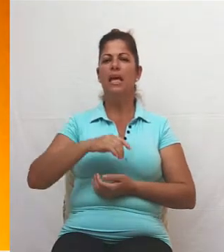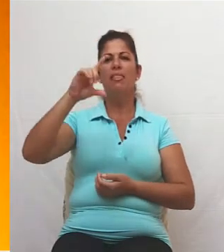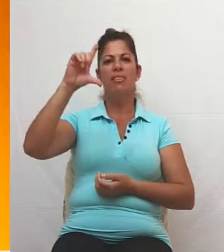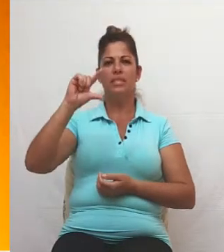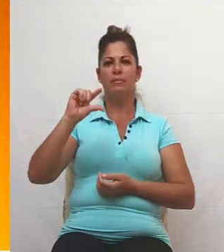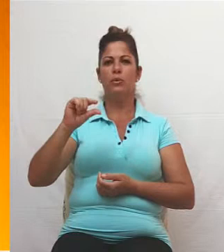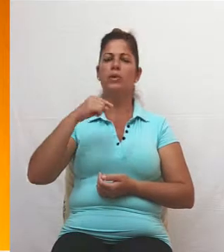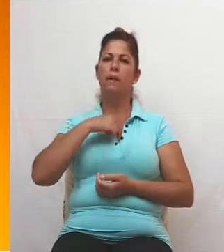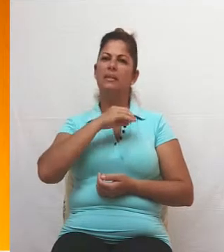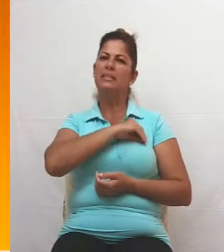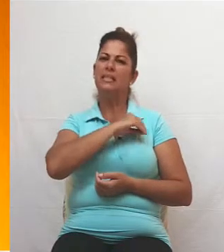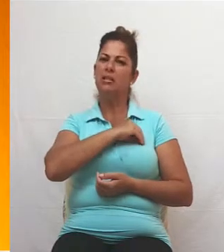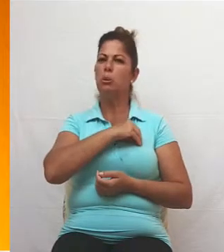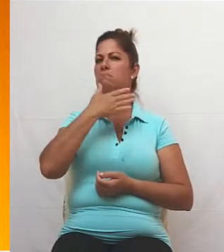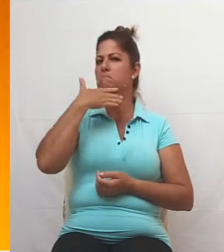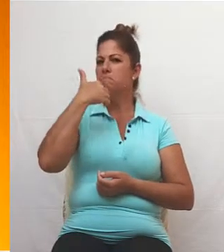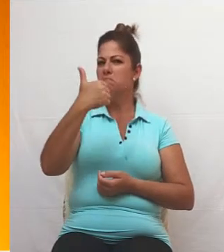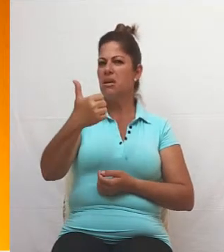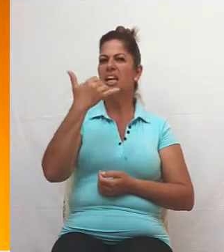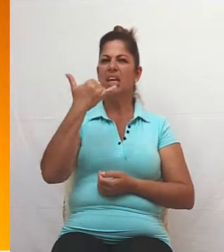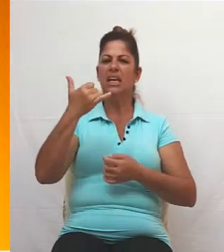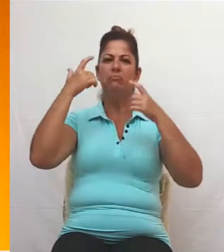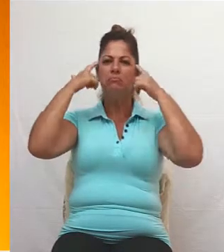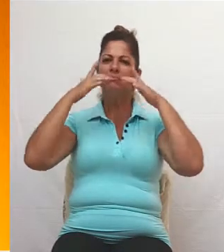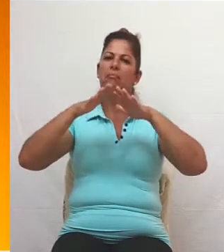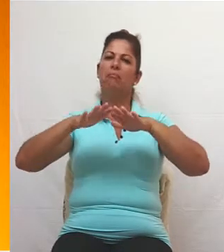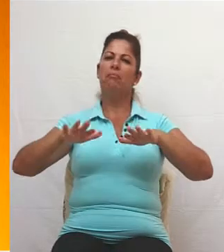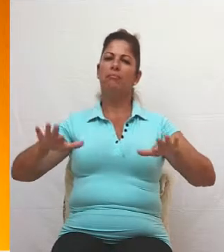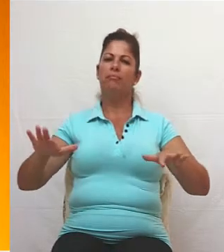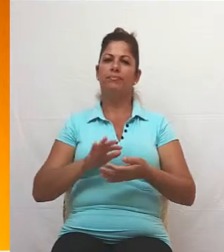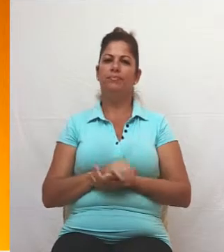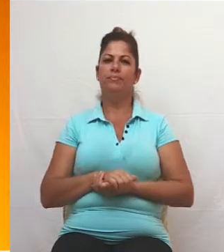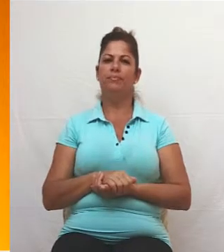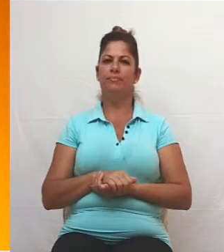aumenta o disminuye mi sensación de bienestar y relajación